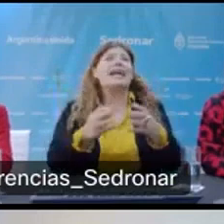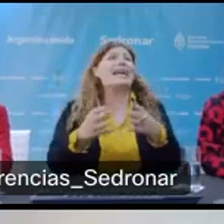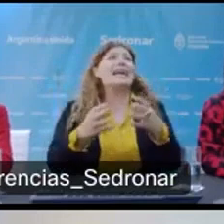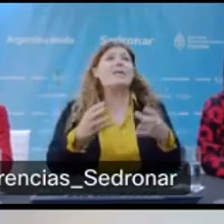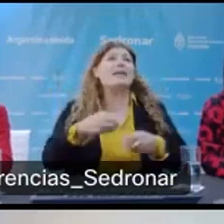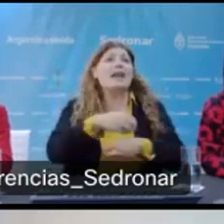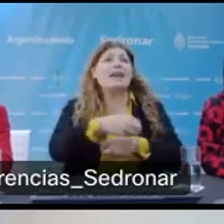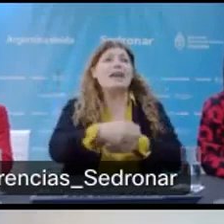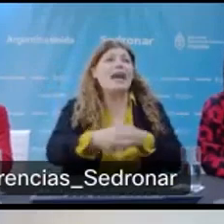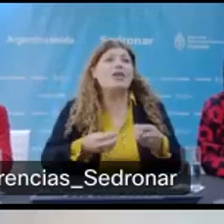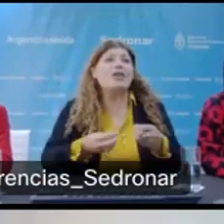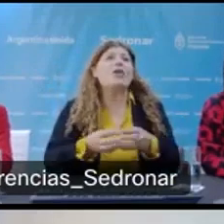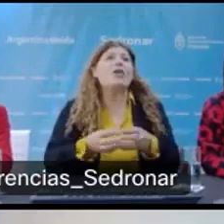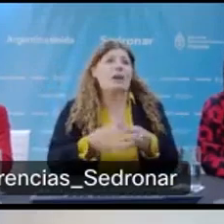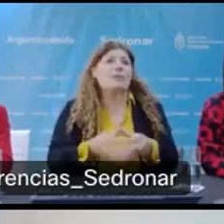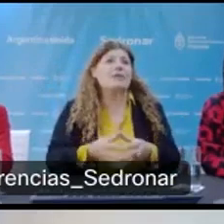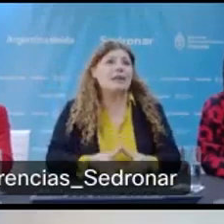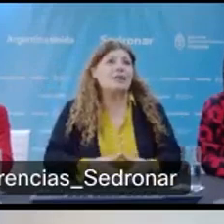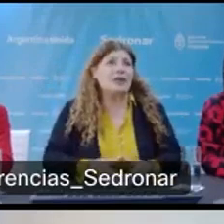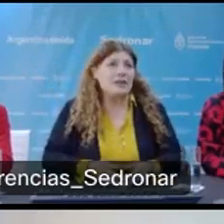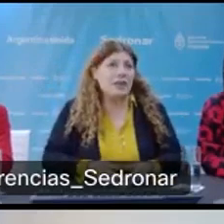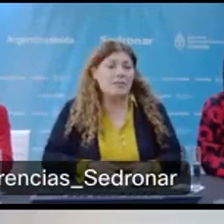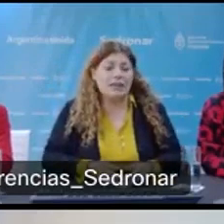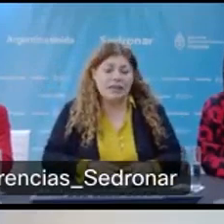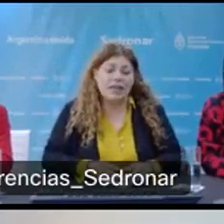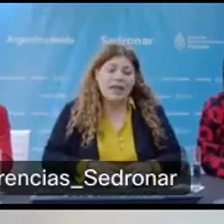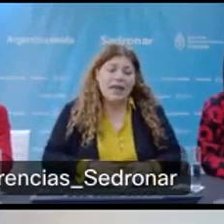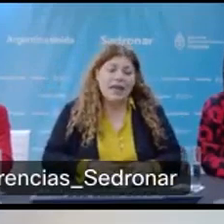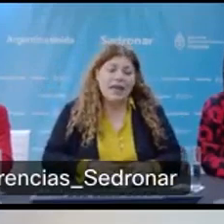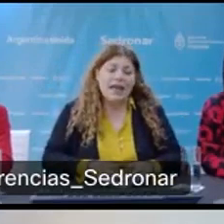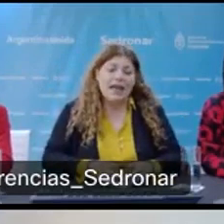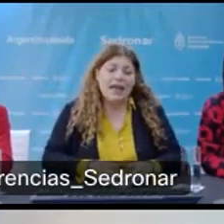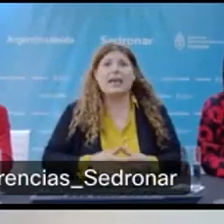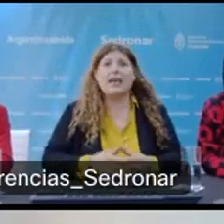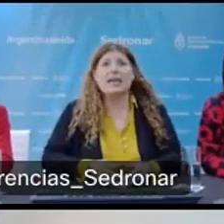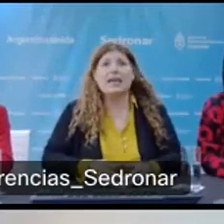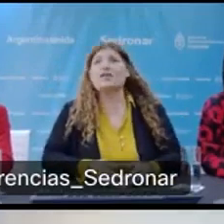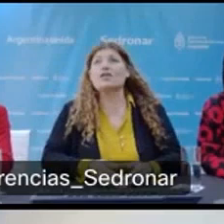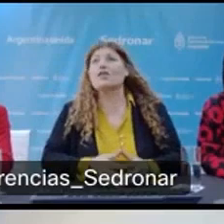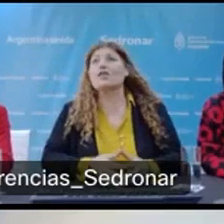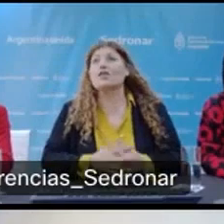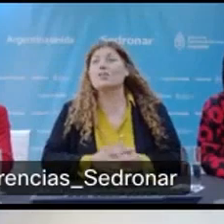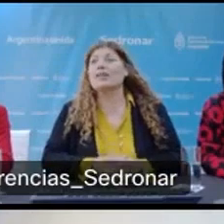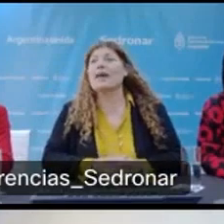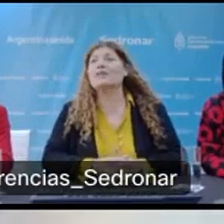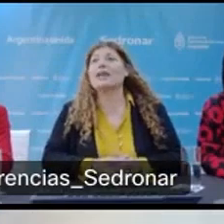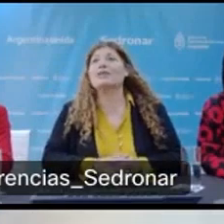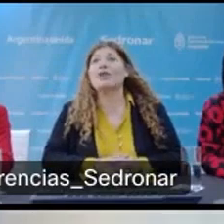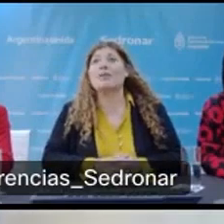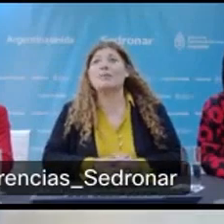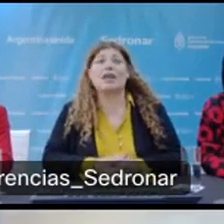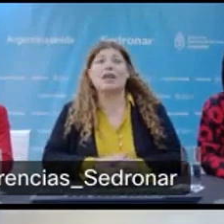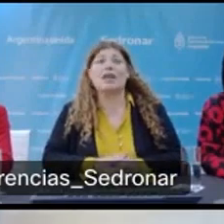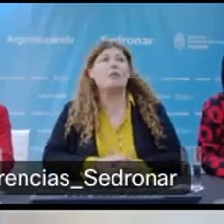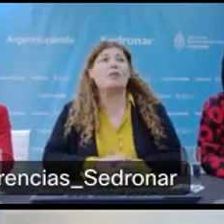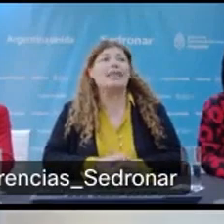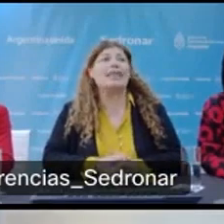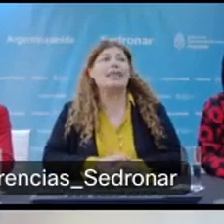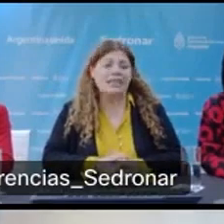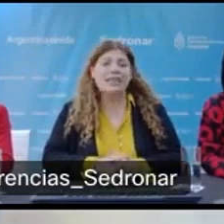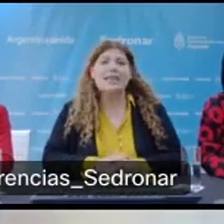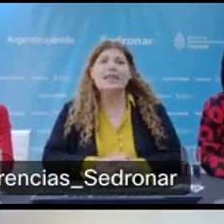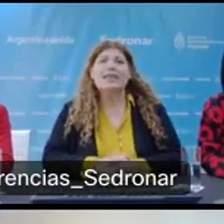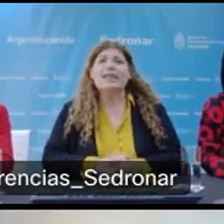O sea, claramente hay algo para pensar diferenciadamente. Así que eso, a eso los invitamos, a eso los vamos a